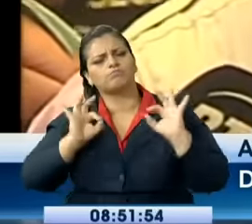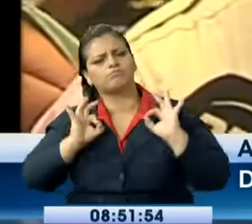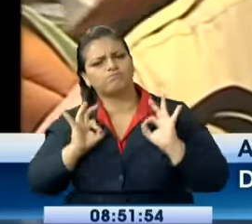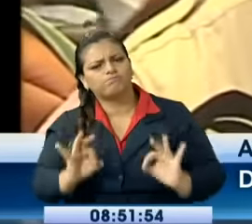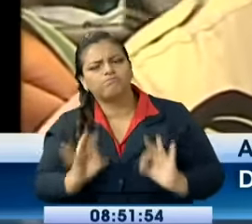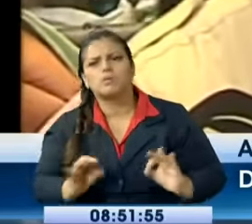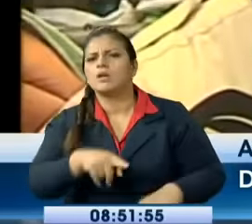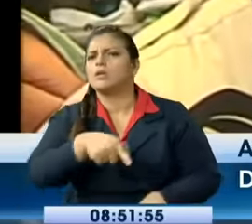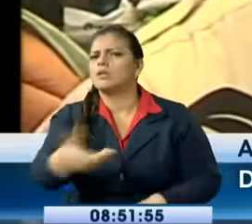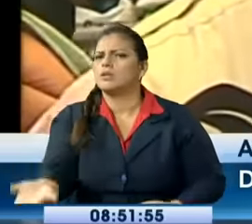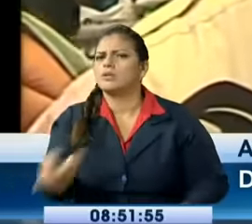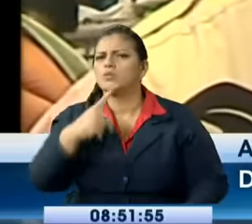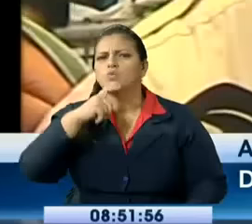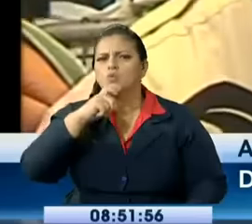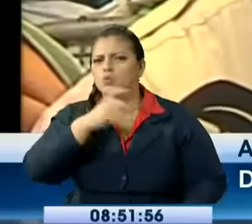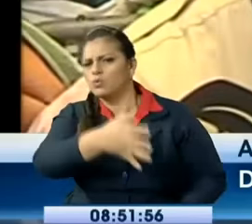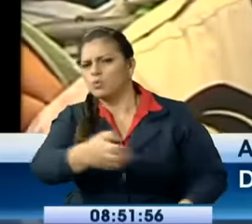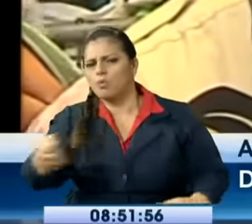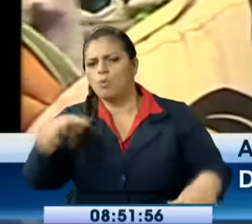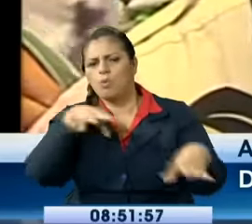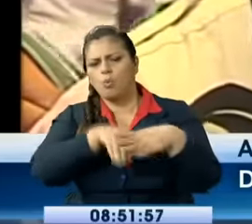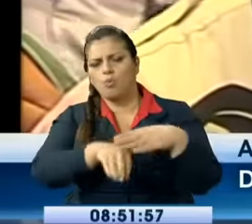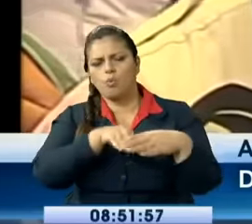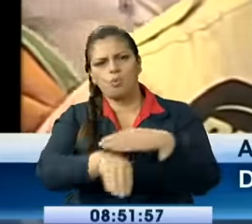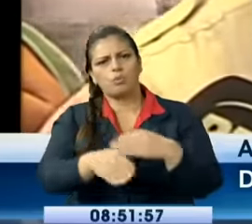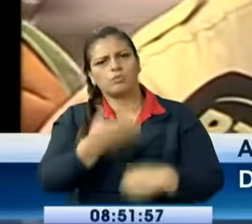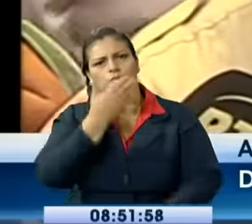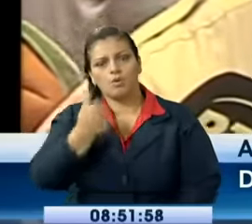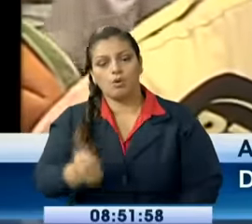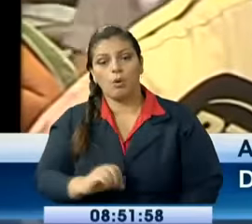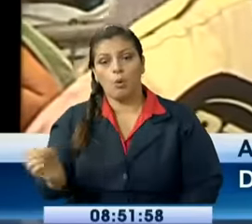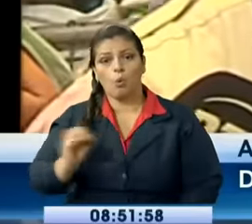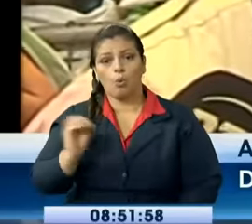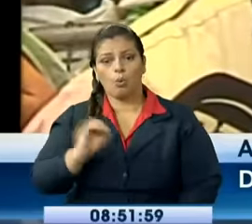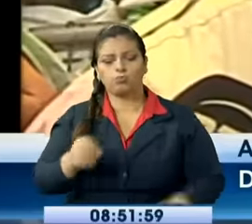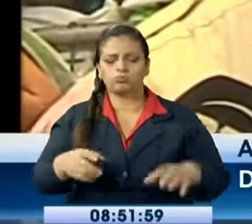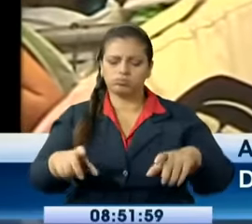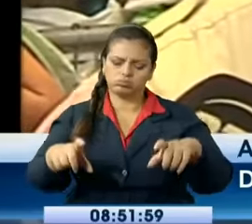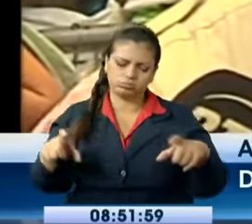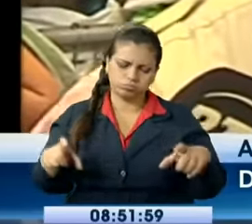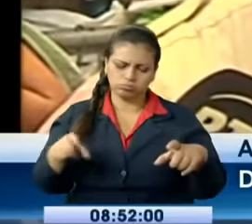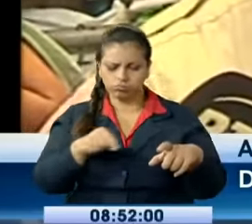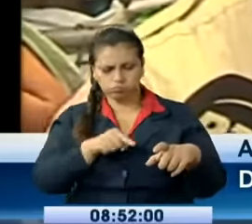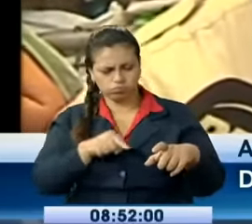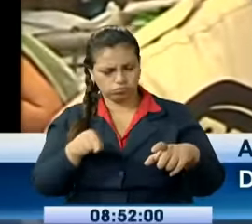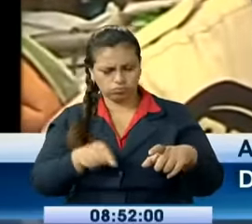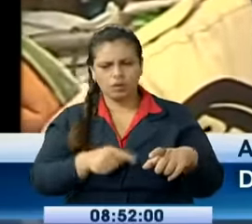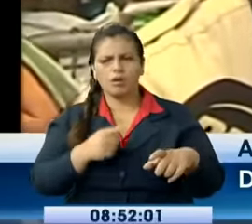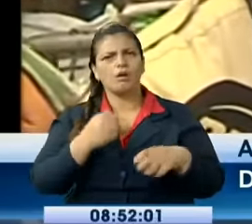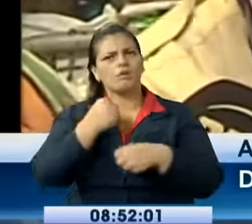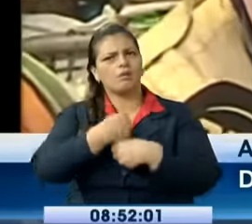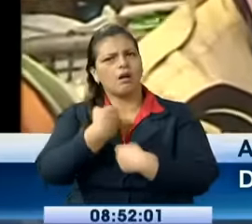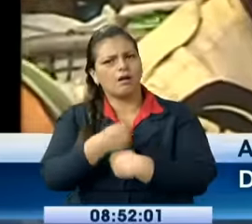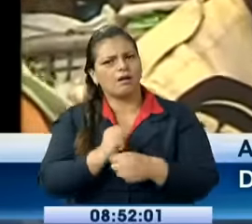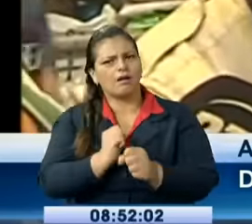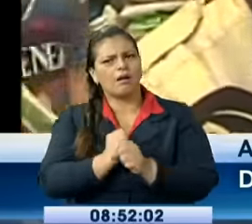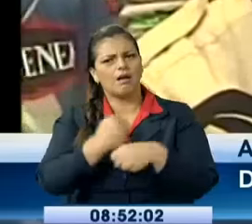refrigeración y no compren productos sin registro sanitario ni fecha de elaboración. En el caso de